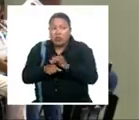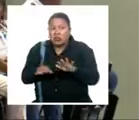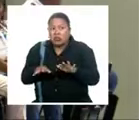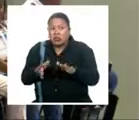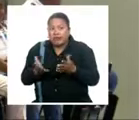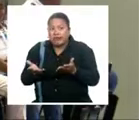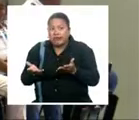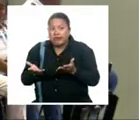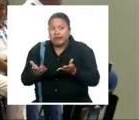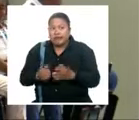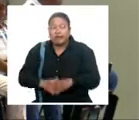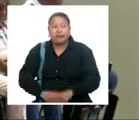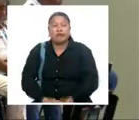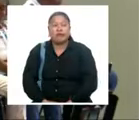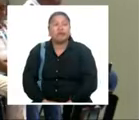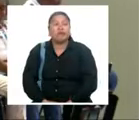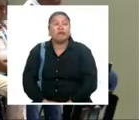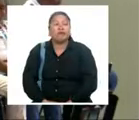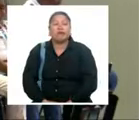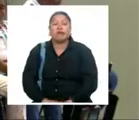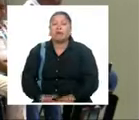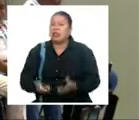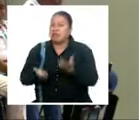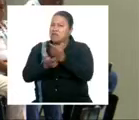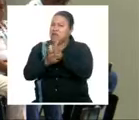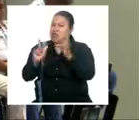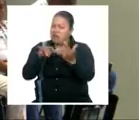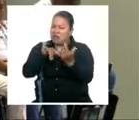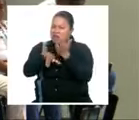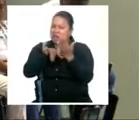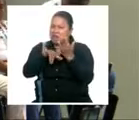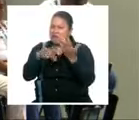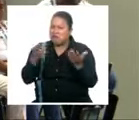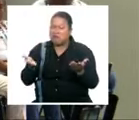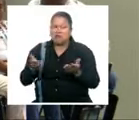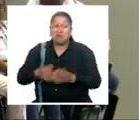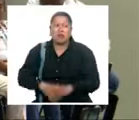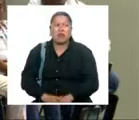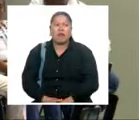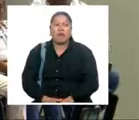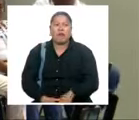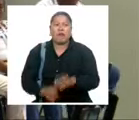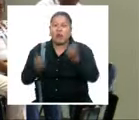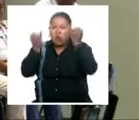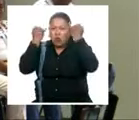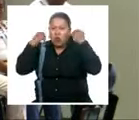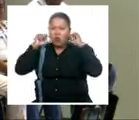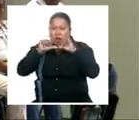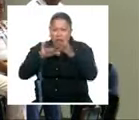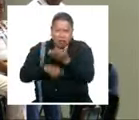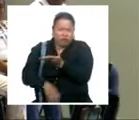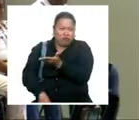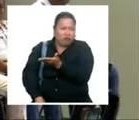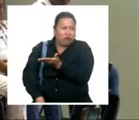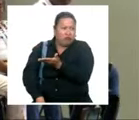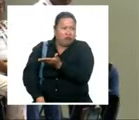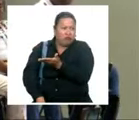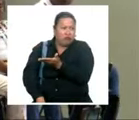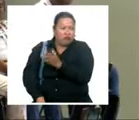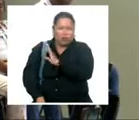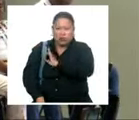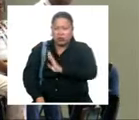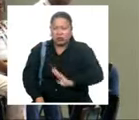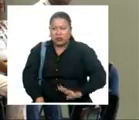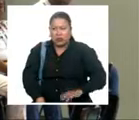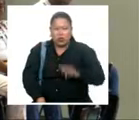presidente? El paso está libre, aquí está el presidente Juquila y está el